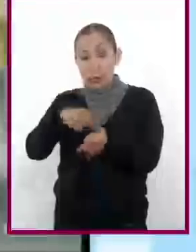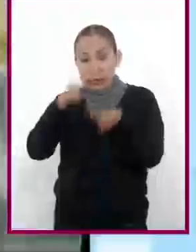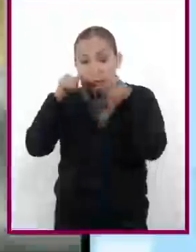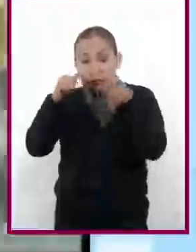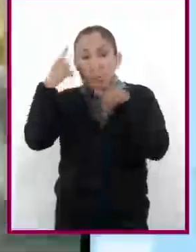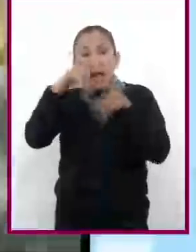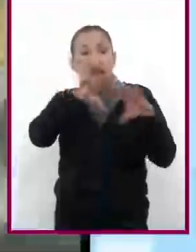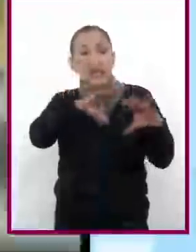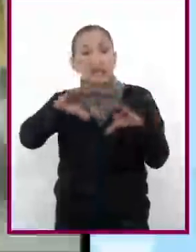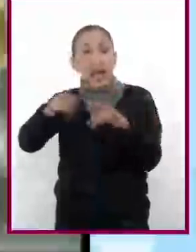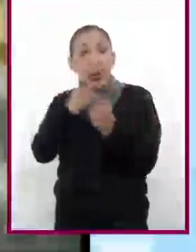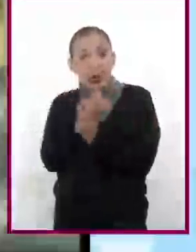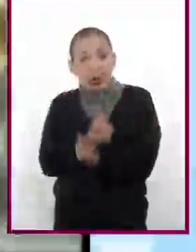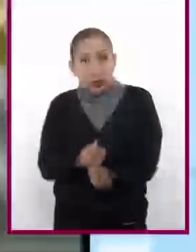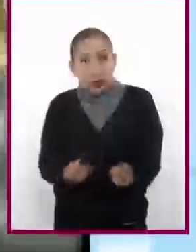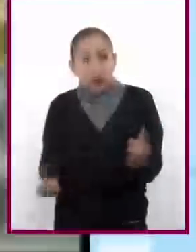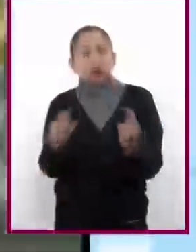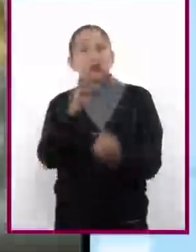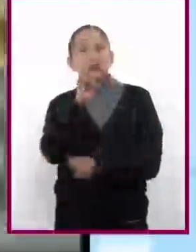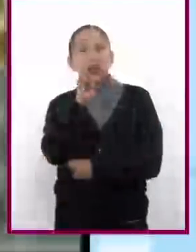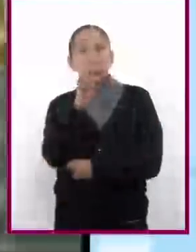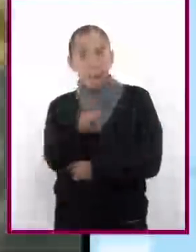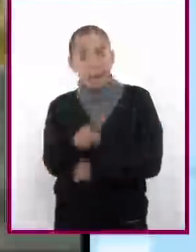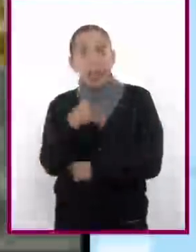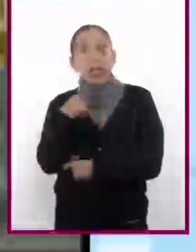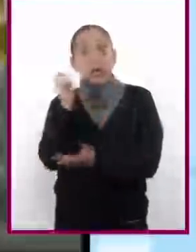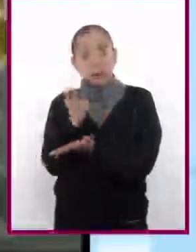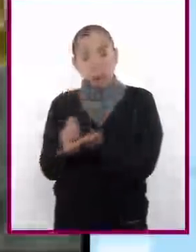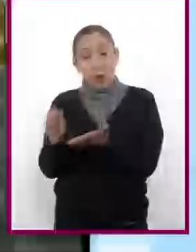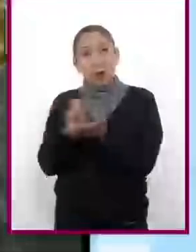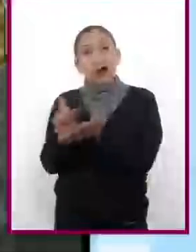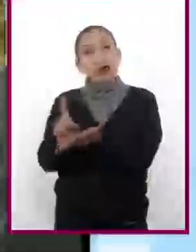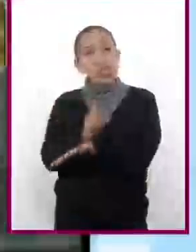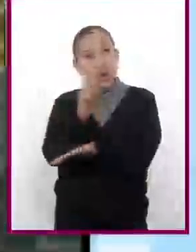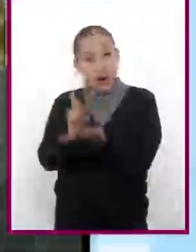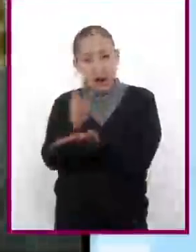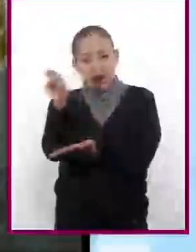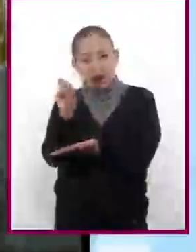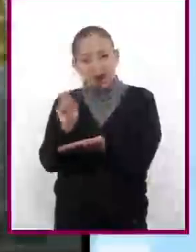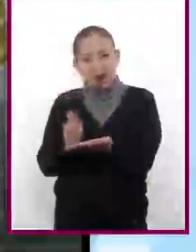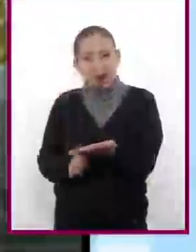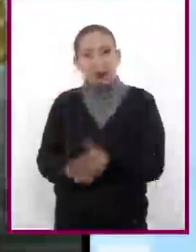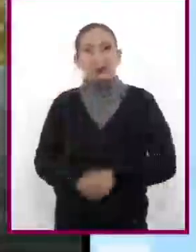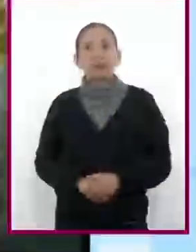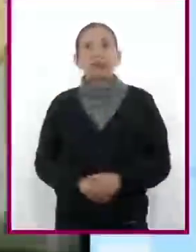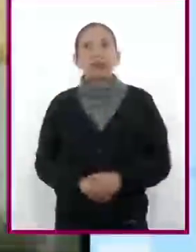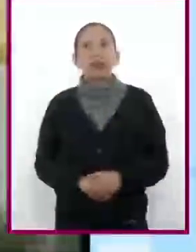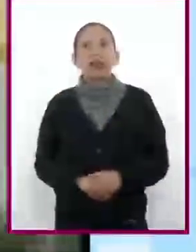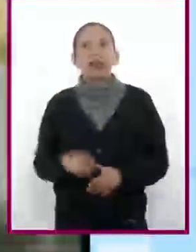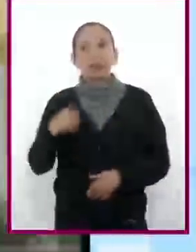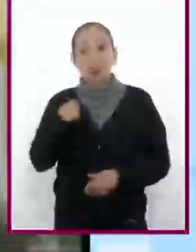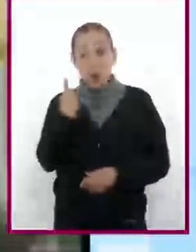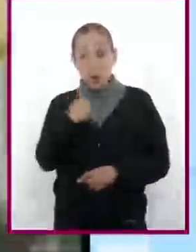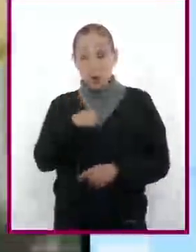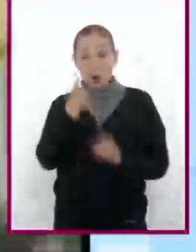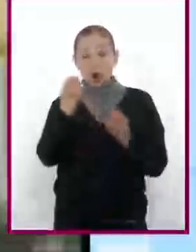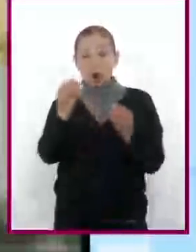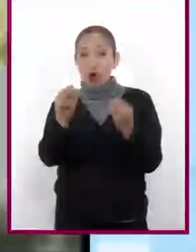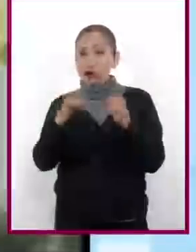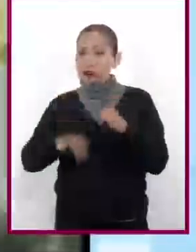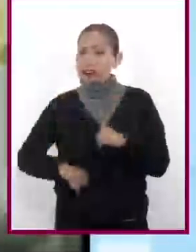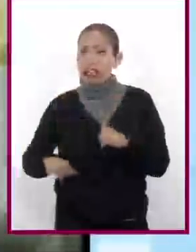para enseñarles a los niños y además hasta escribió un diccionario. Yo soy uno de los que tengo